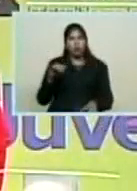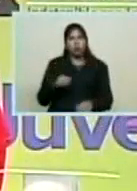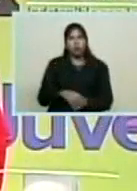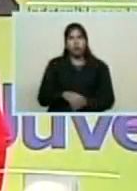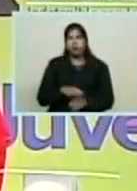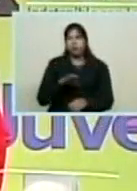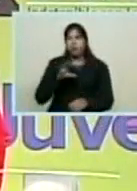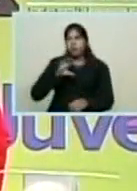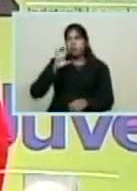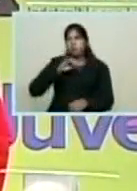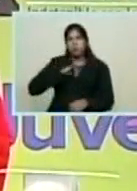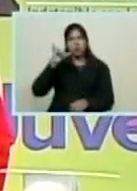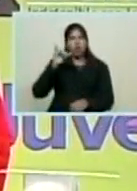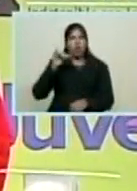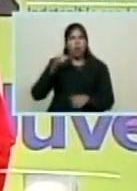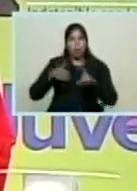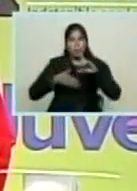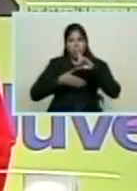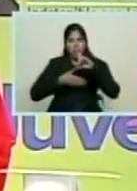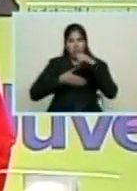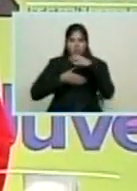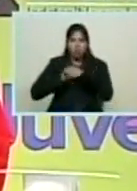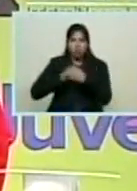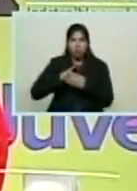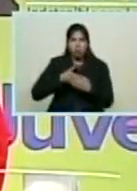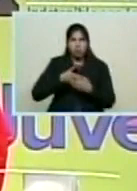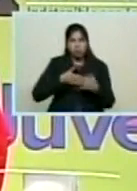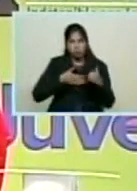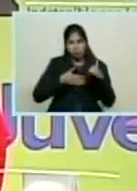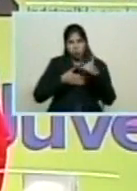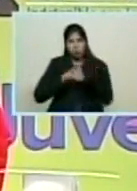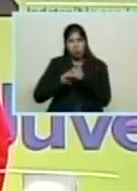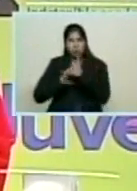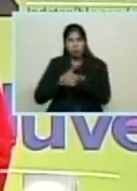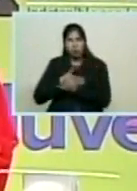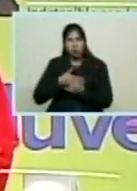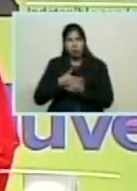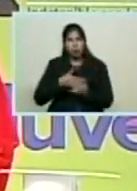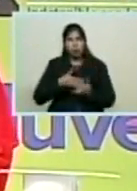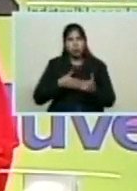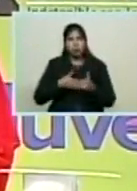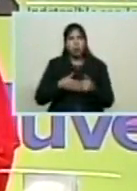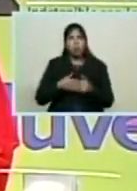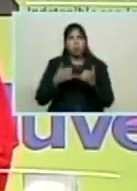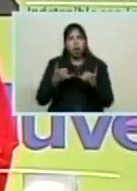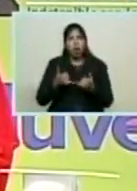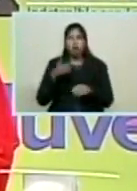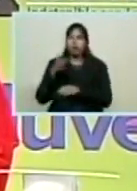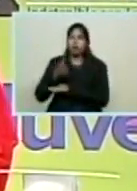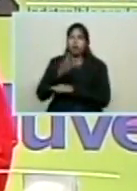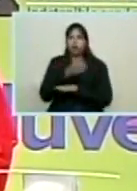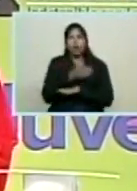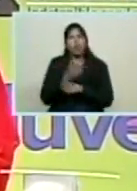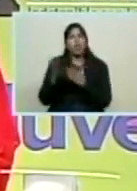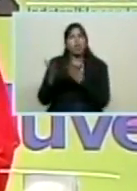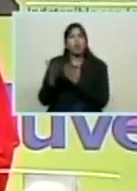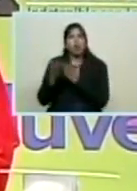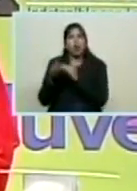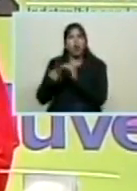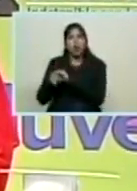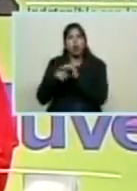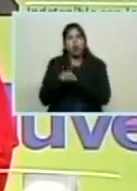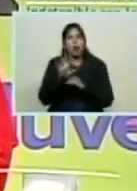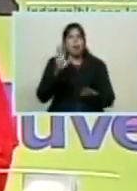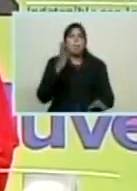subversivos revolucionarios. Y ahora van de escuela en escuela. Es muy importante esto. Les pongo